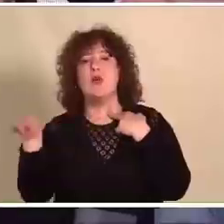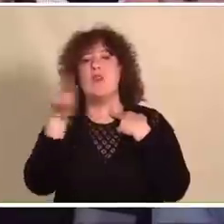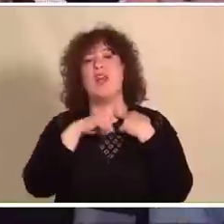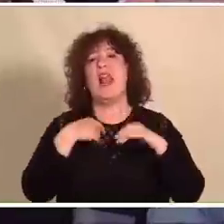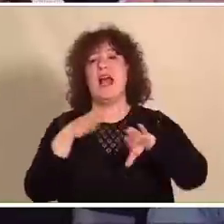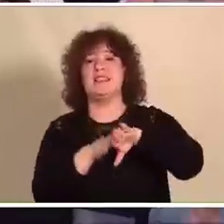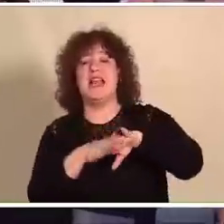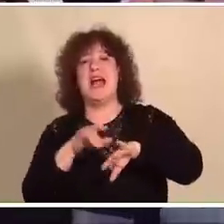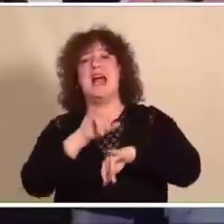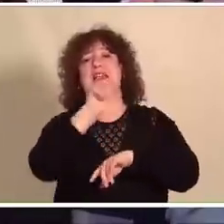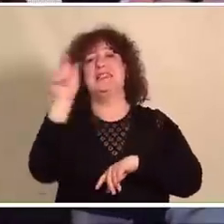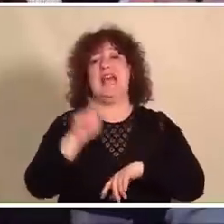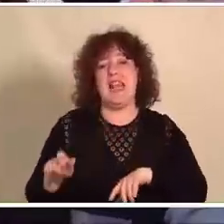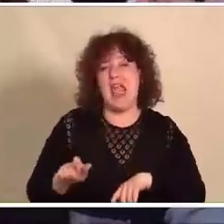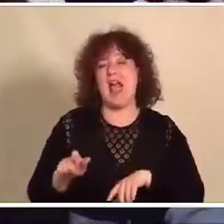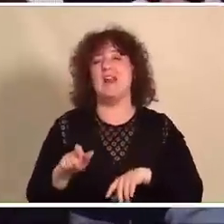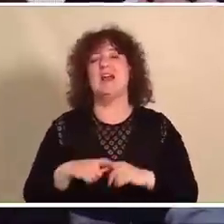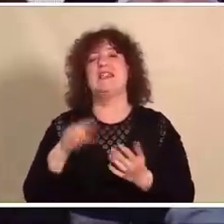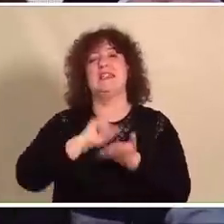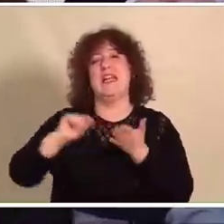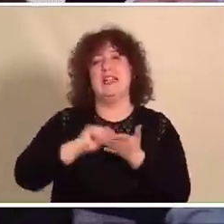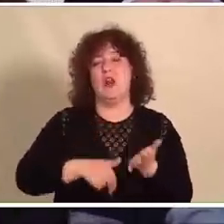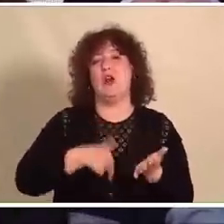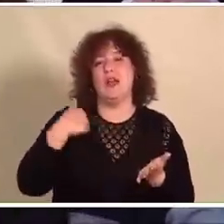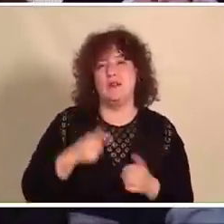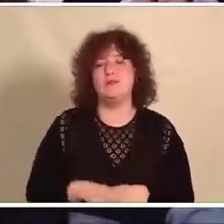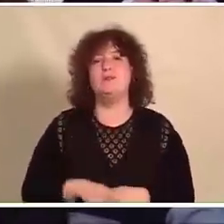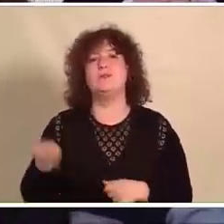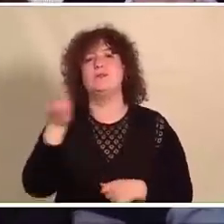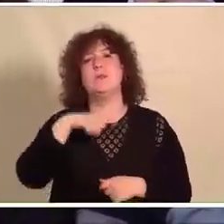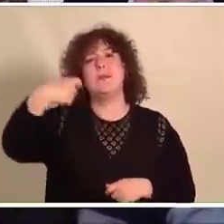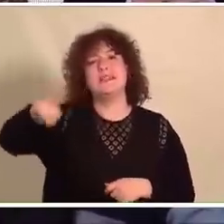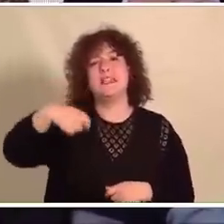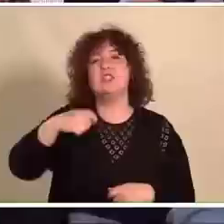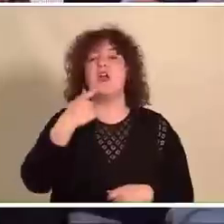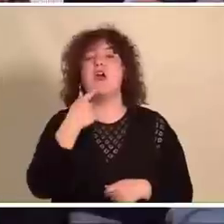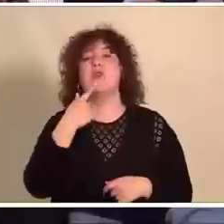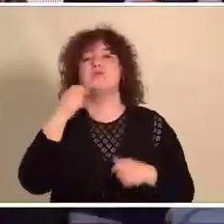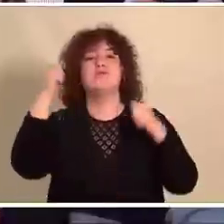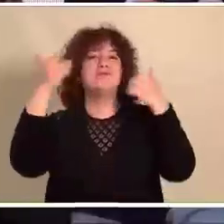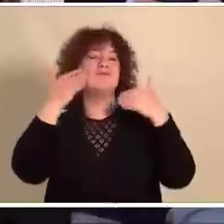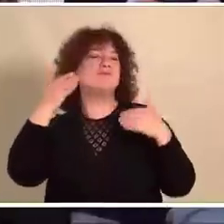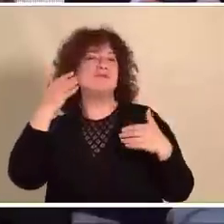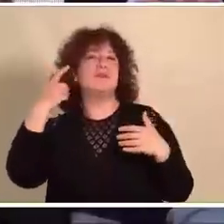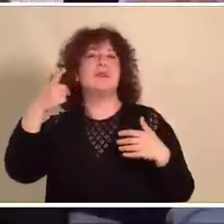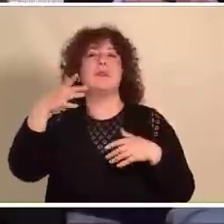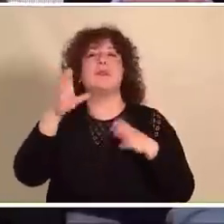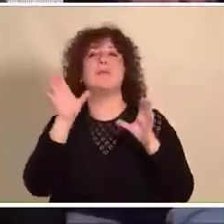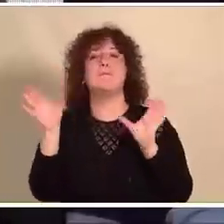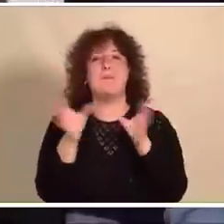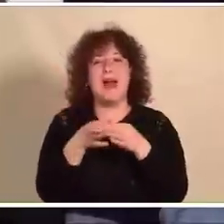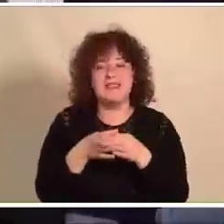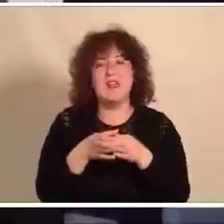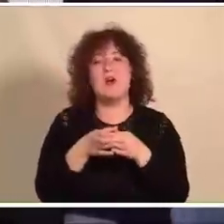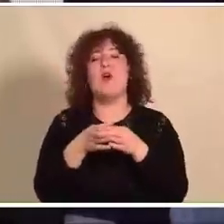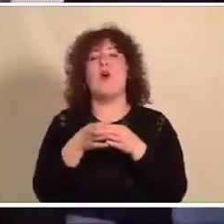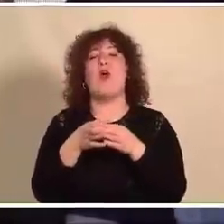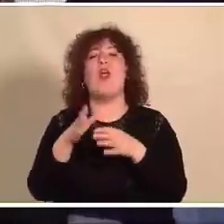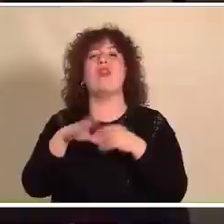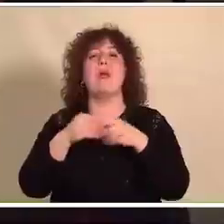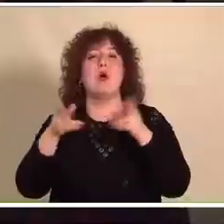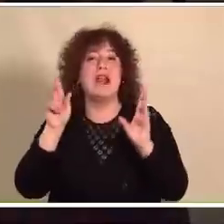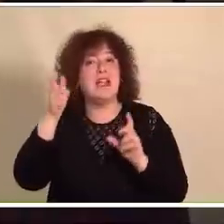también su secretario general curso presidente honorario del partido democrático de los pueblos de Turquía